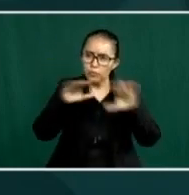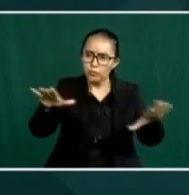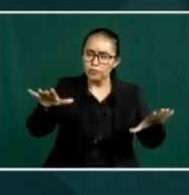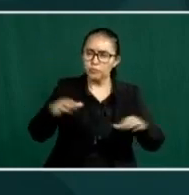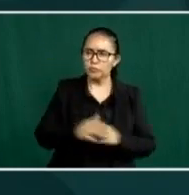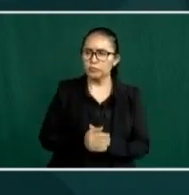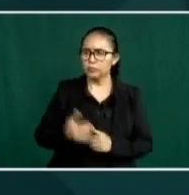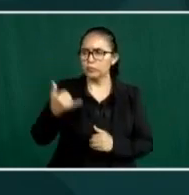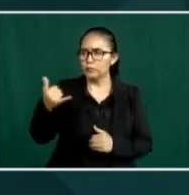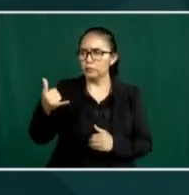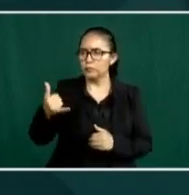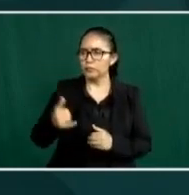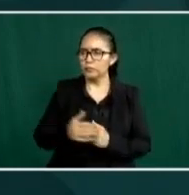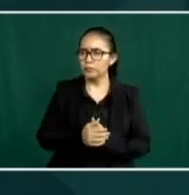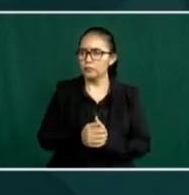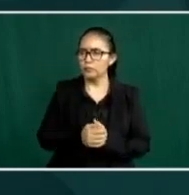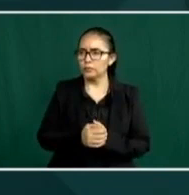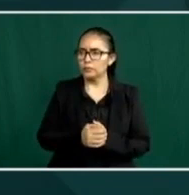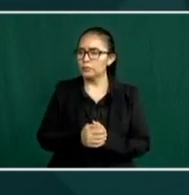y se